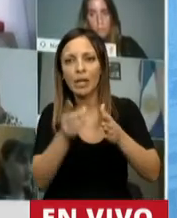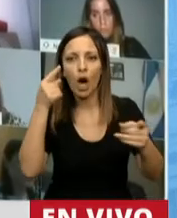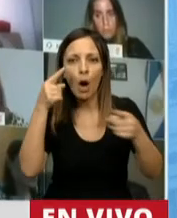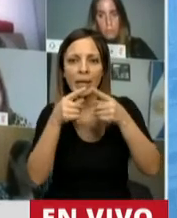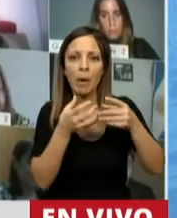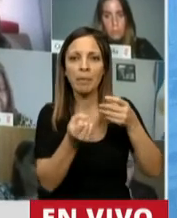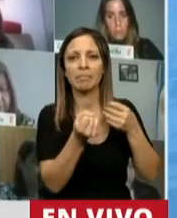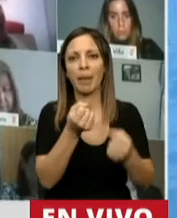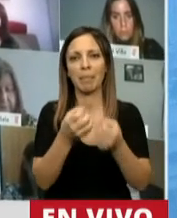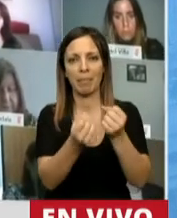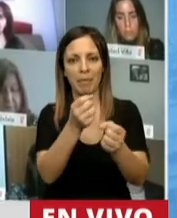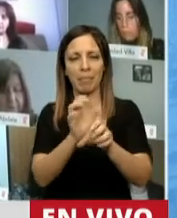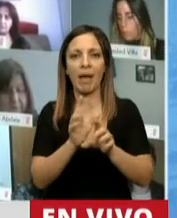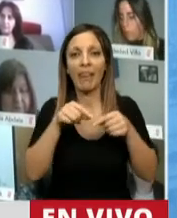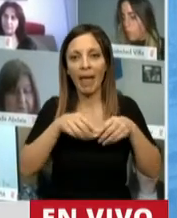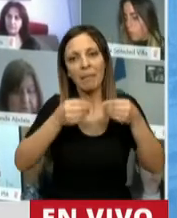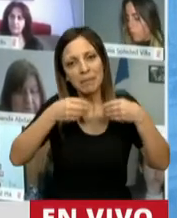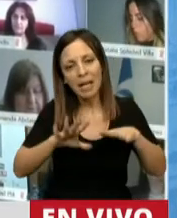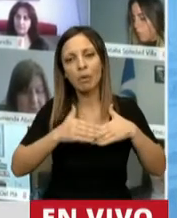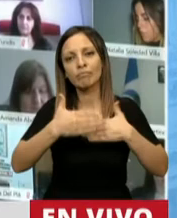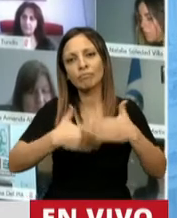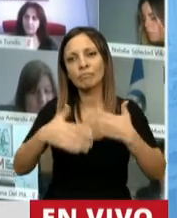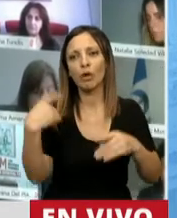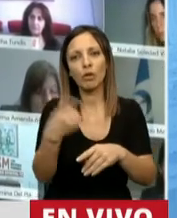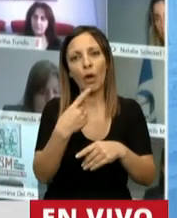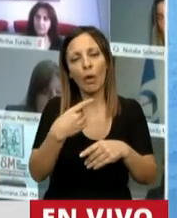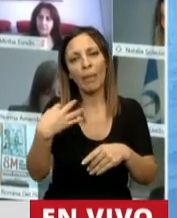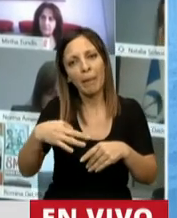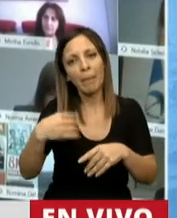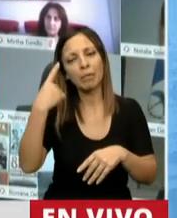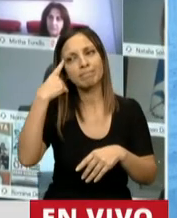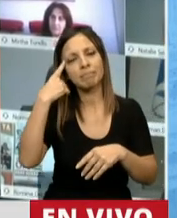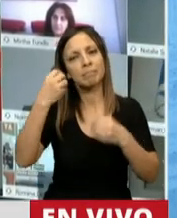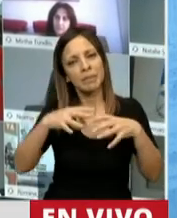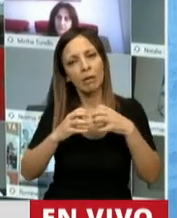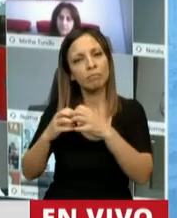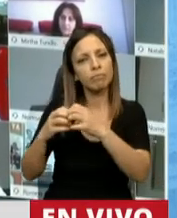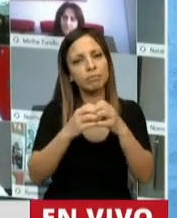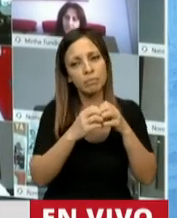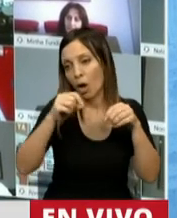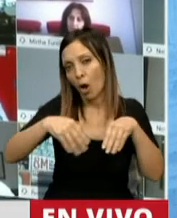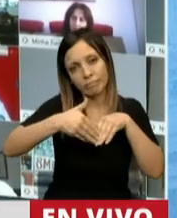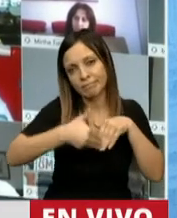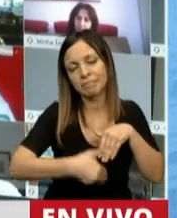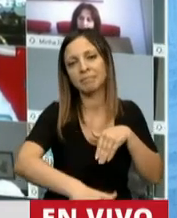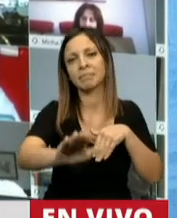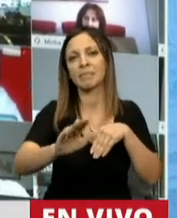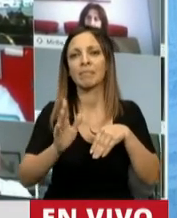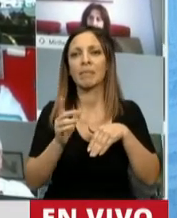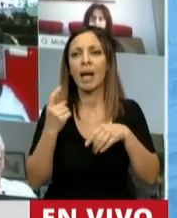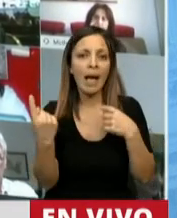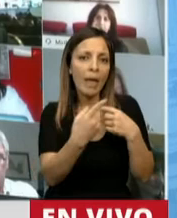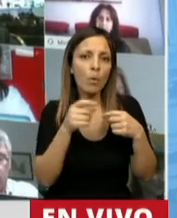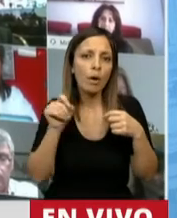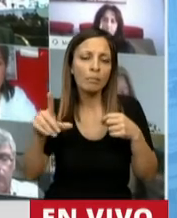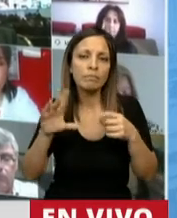de objetivos a partir de los cuales, creo yo, nos tenemos que empezar a sentar a discutir hoy mismo, cada uno en su lugar, cada